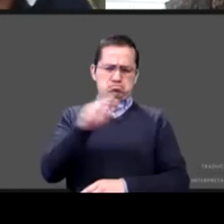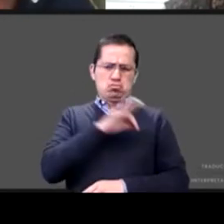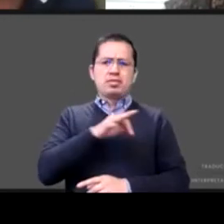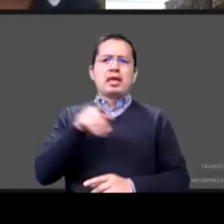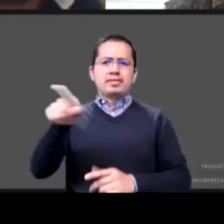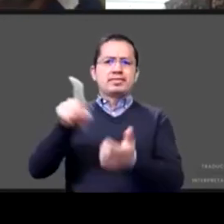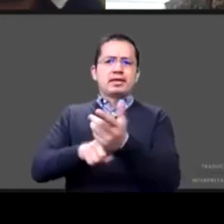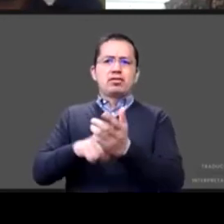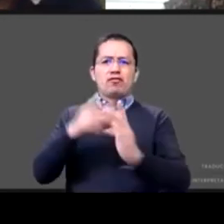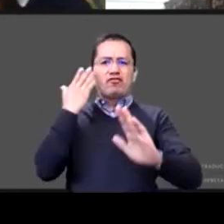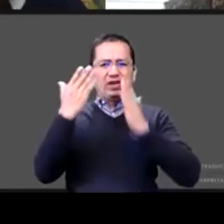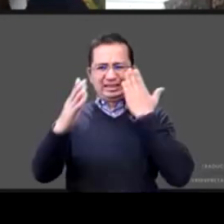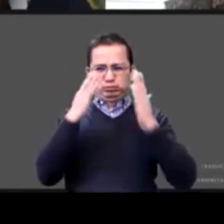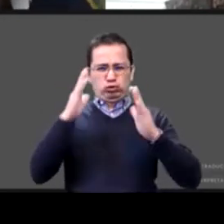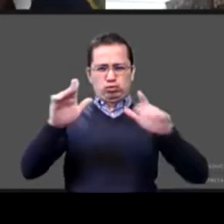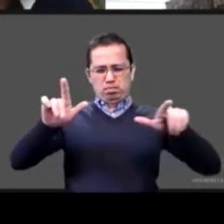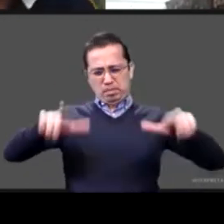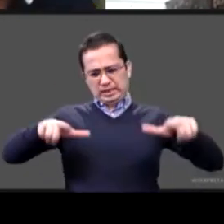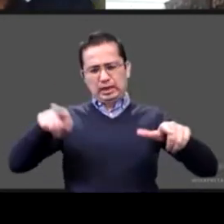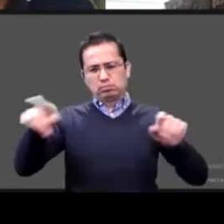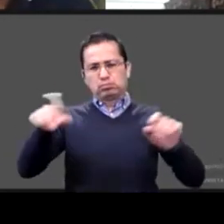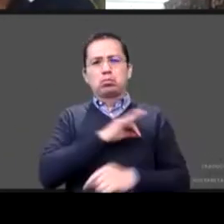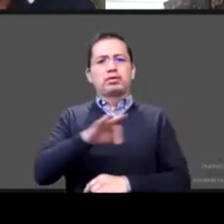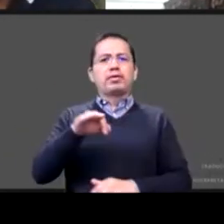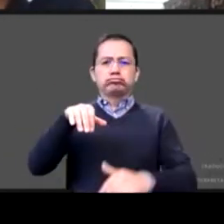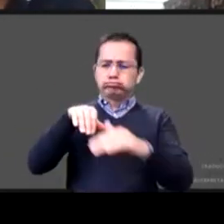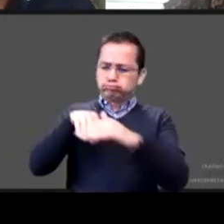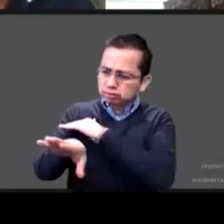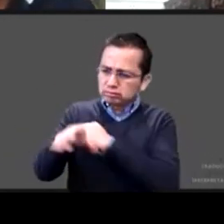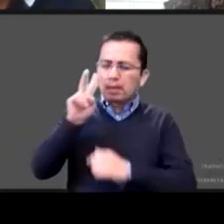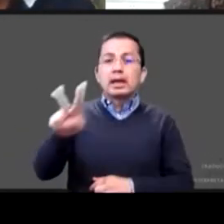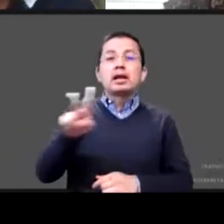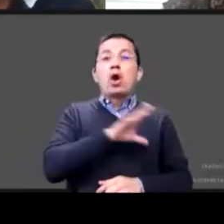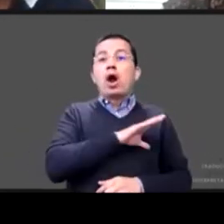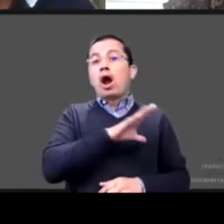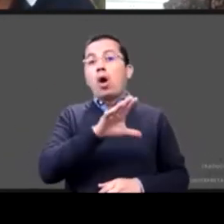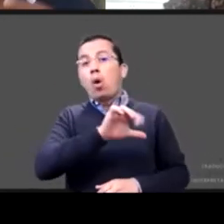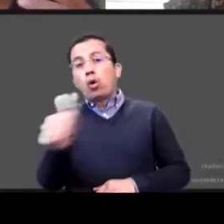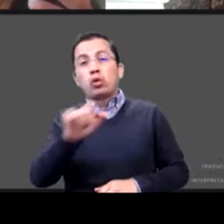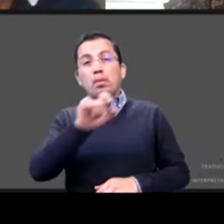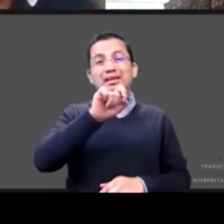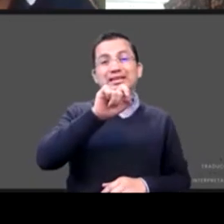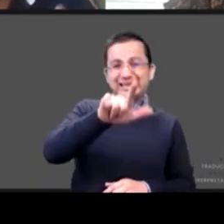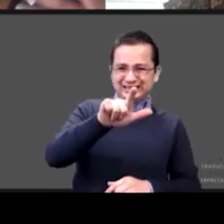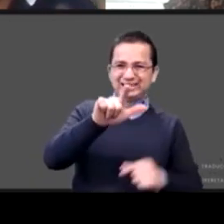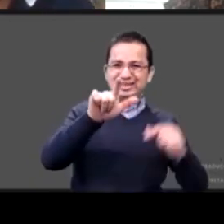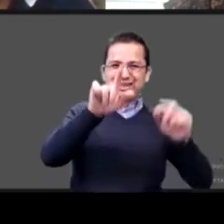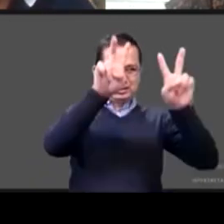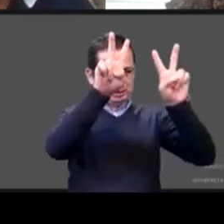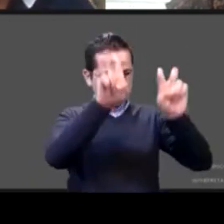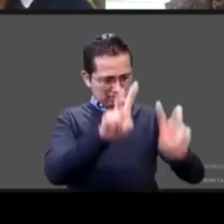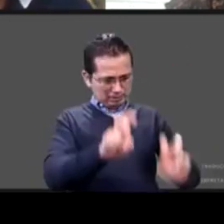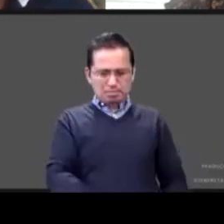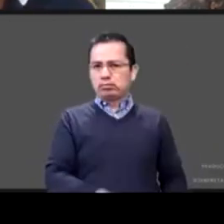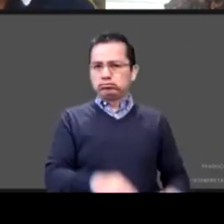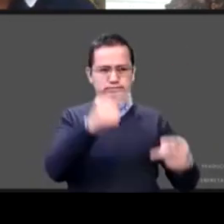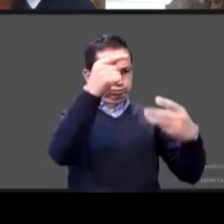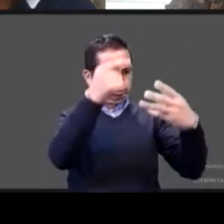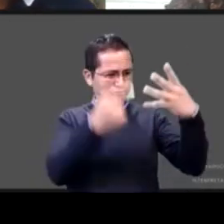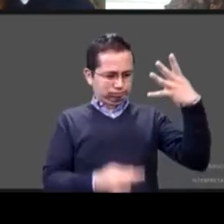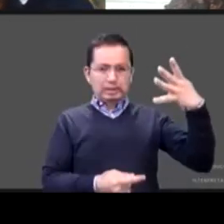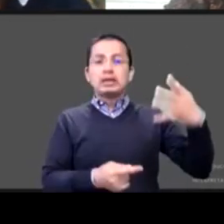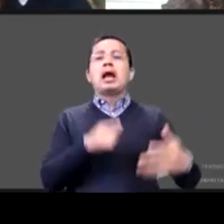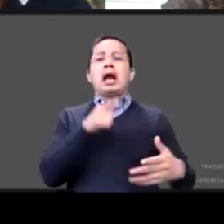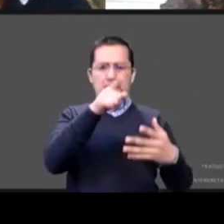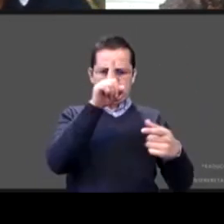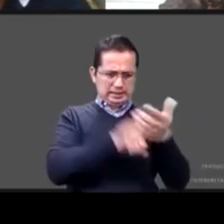almacenadas los otros 27 conversatorios con temas más específicos, con especialistas, con instituciones. Hay